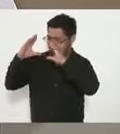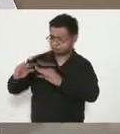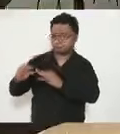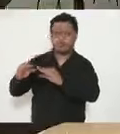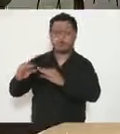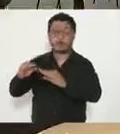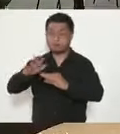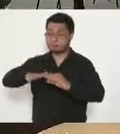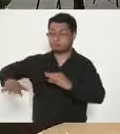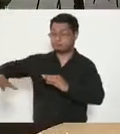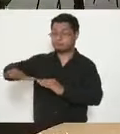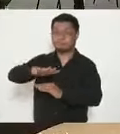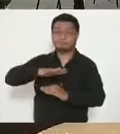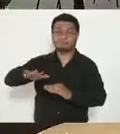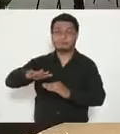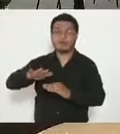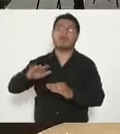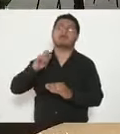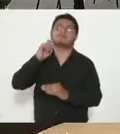educación, podemos